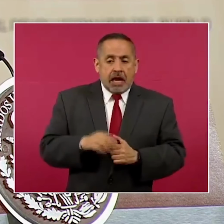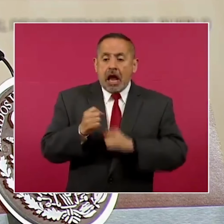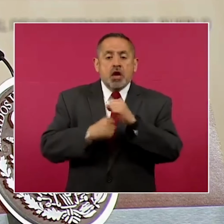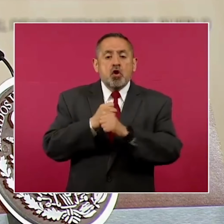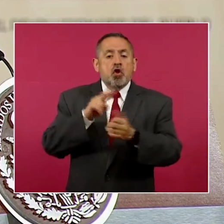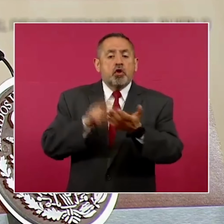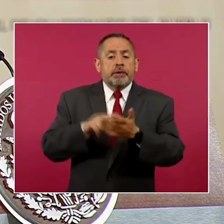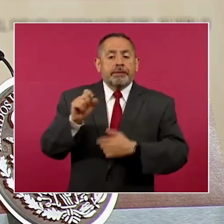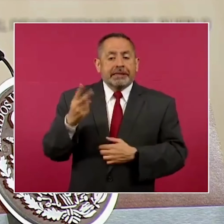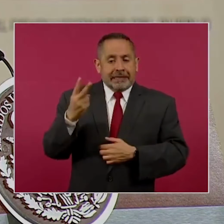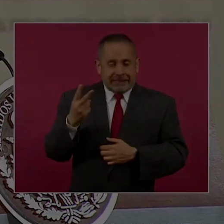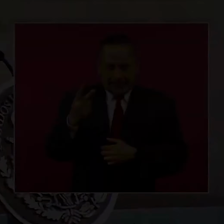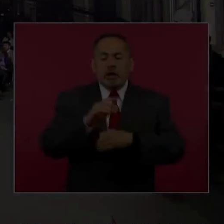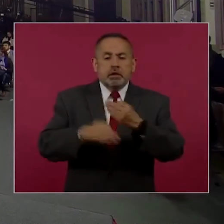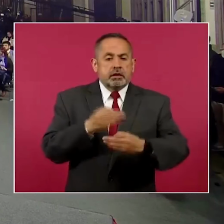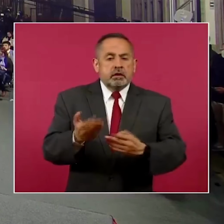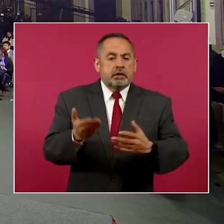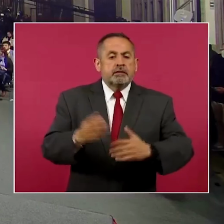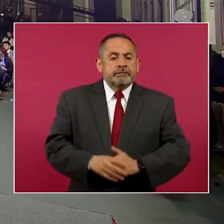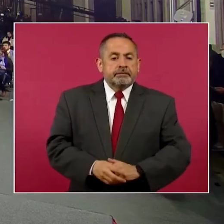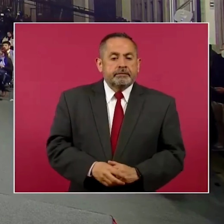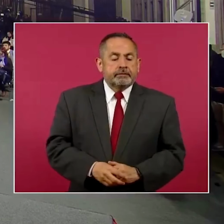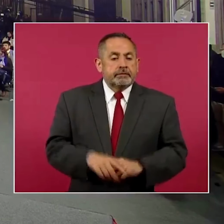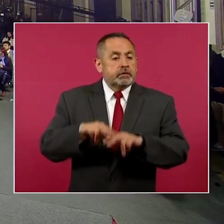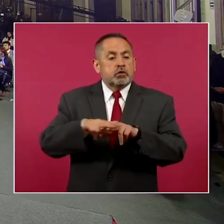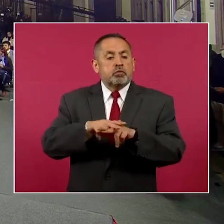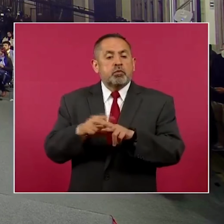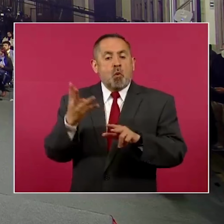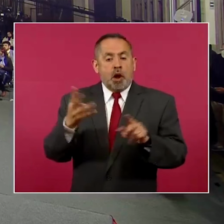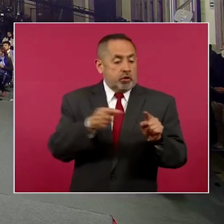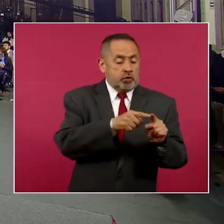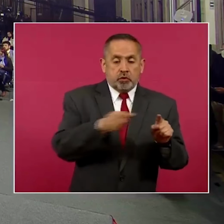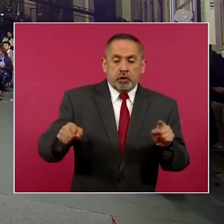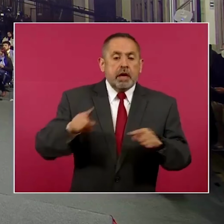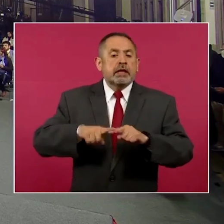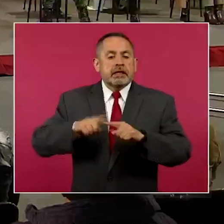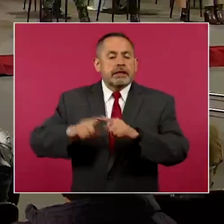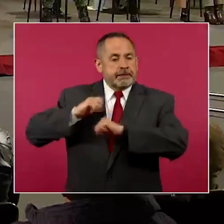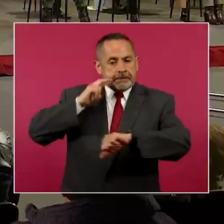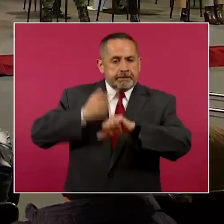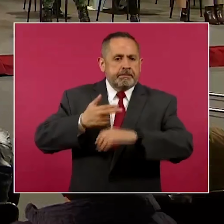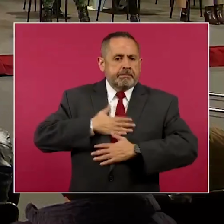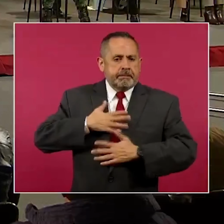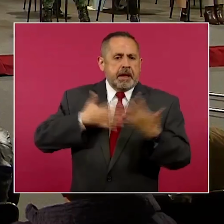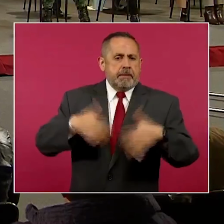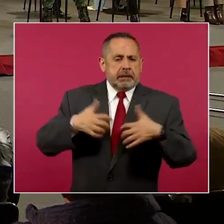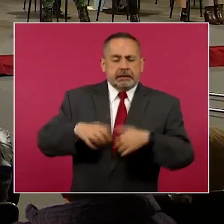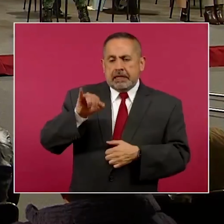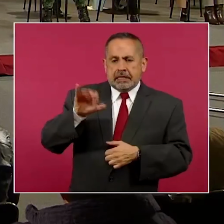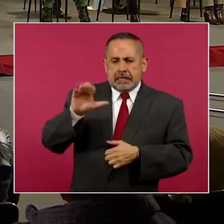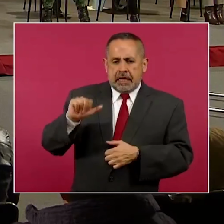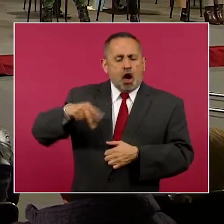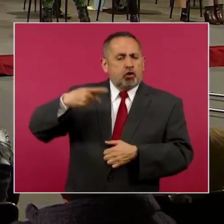2023 es el año del Tren Maya. El tramo 4 lo construye la empresa ICA, es una empresa 100%